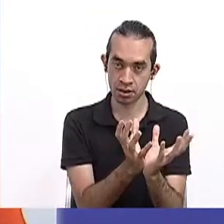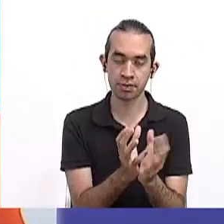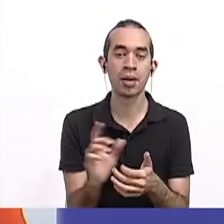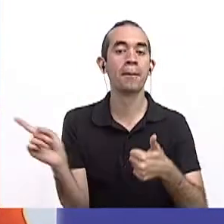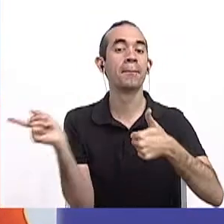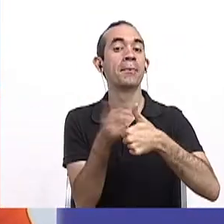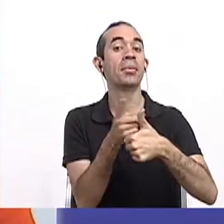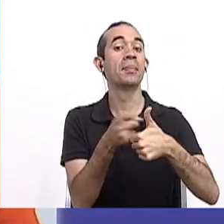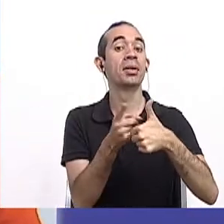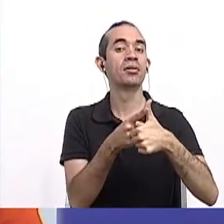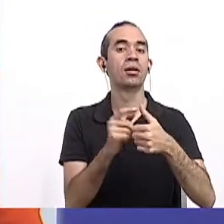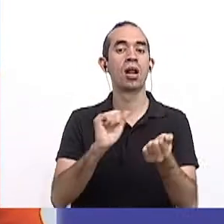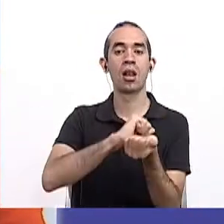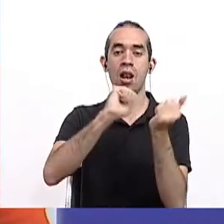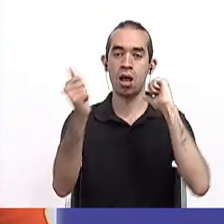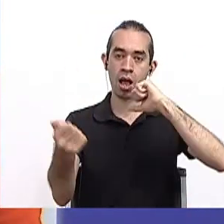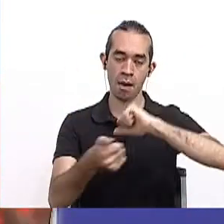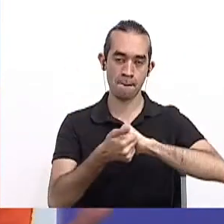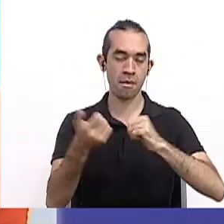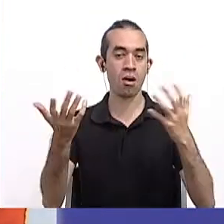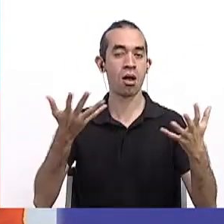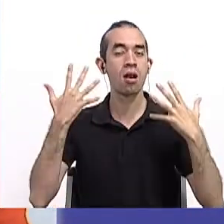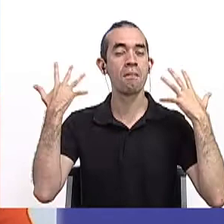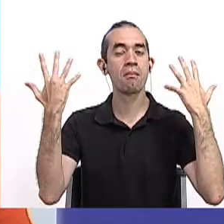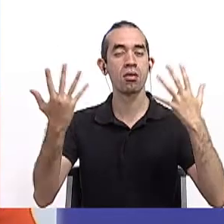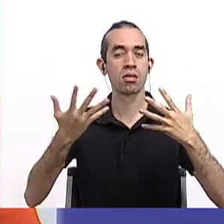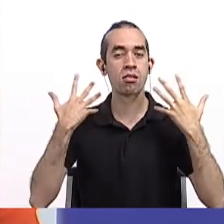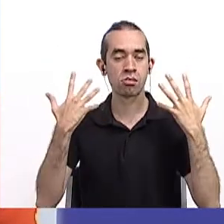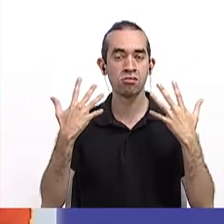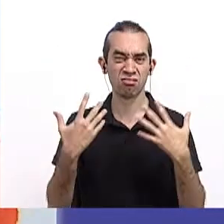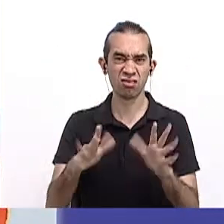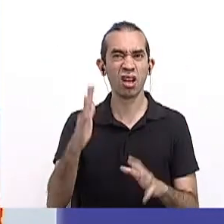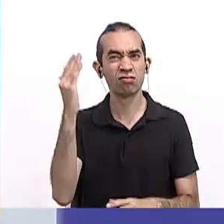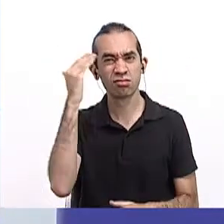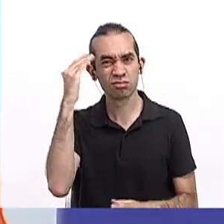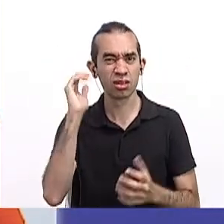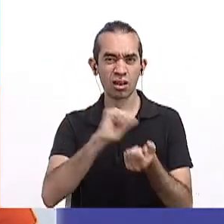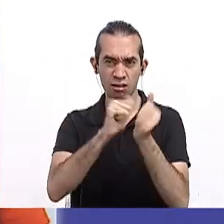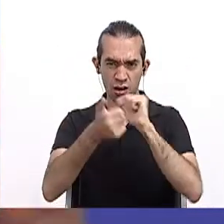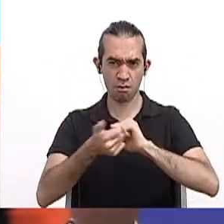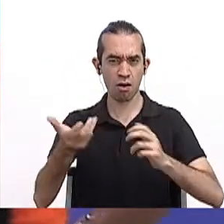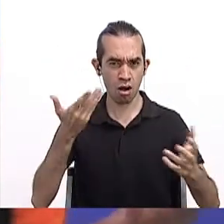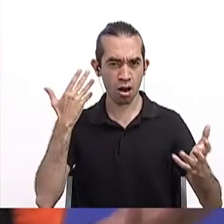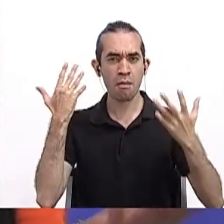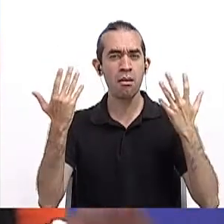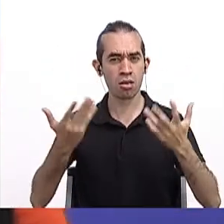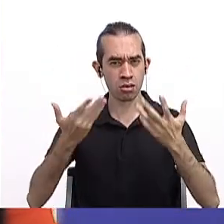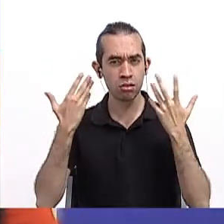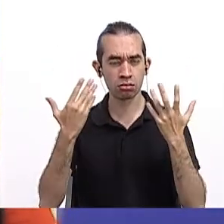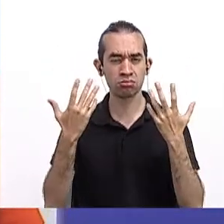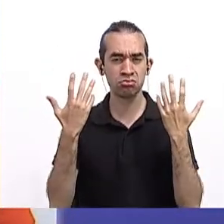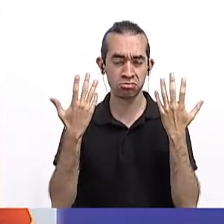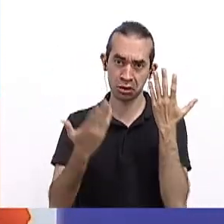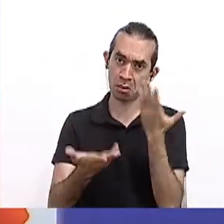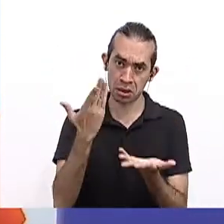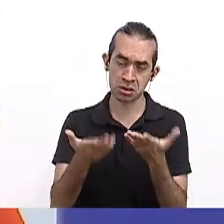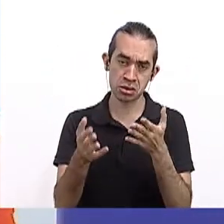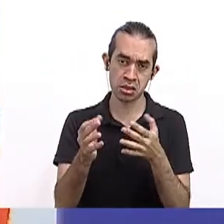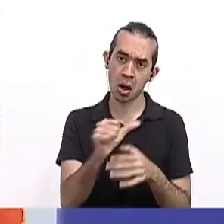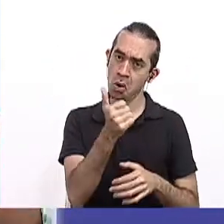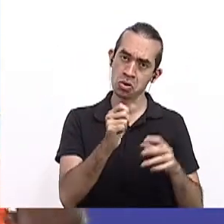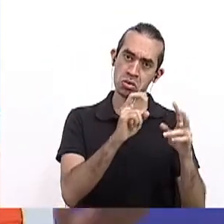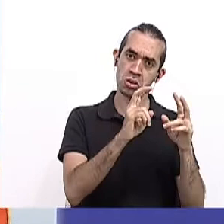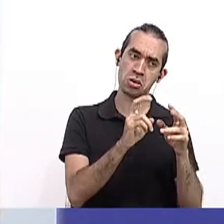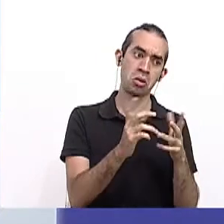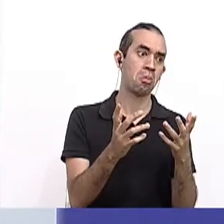de ellos es cambio climático. ¿Han escuchado ustedes hablar sobre el cambio climático? Tal vez lo han desarrollado en otra